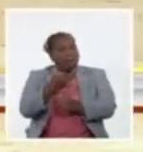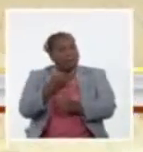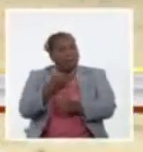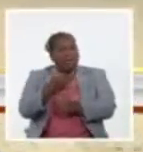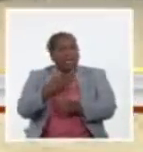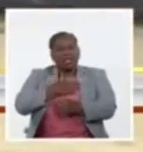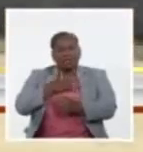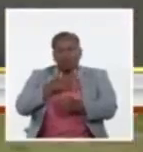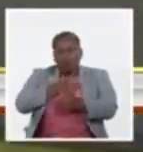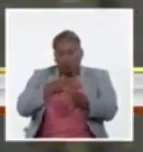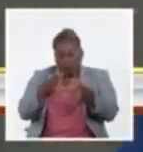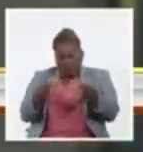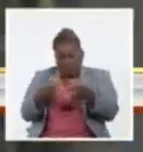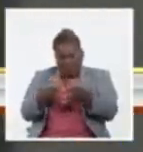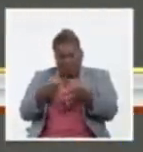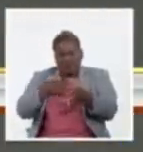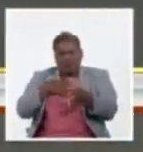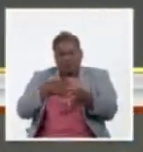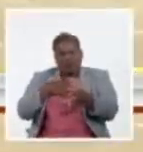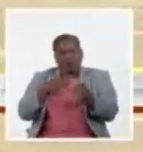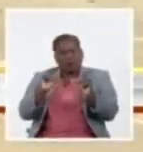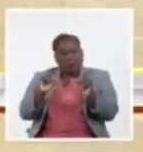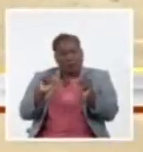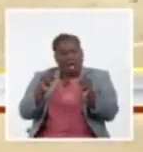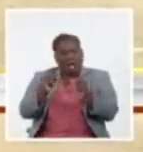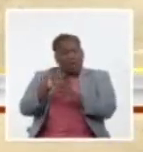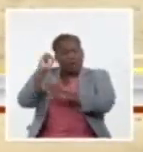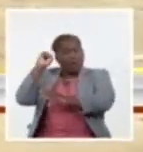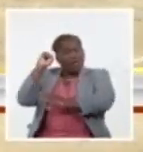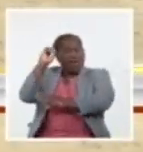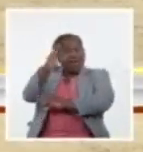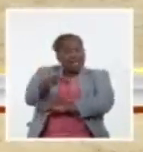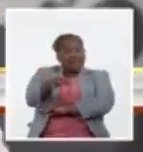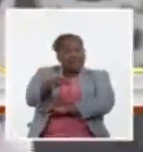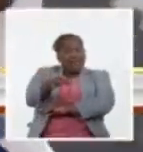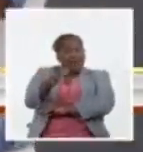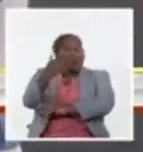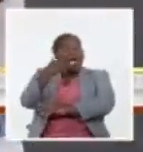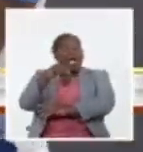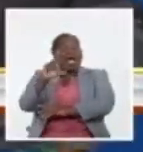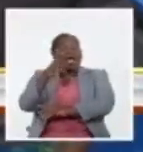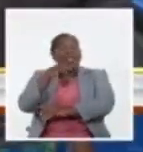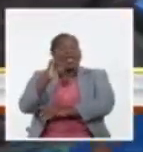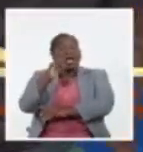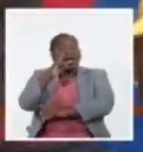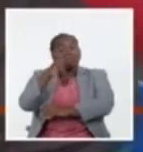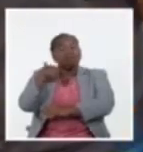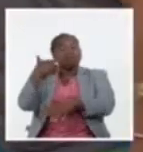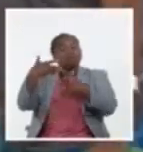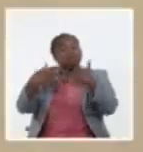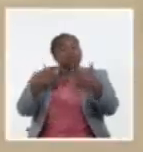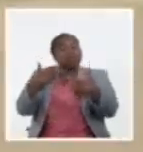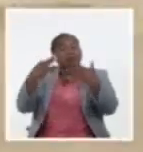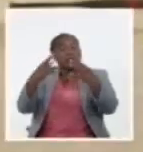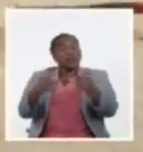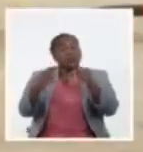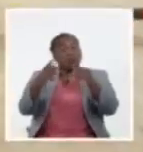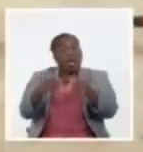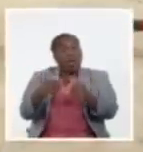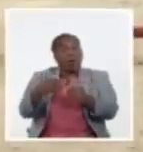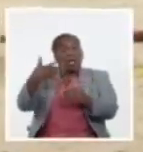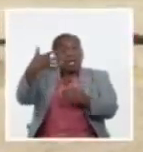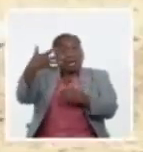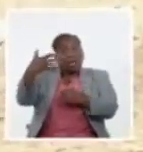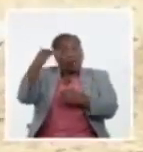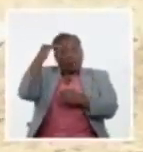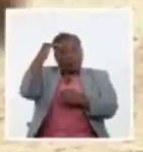de nuestros jugadores junto con su lanzador Alain Román y sí, muy contento con el resultado de este quinto lugar de